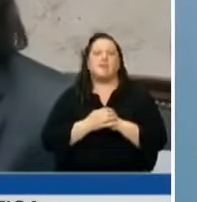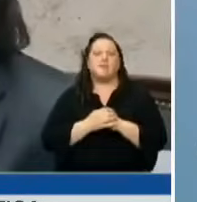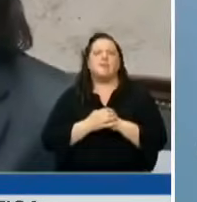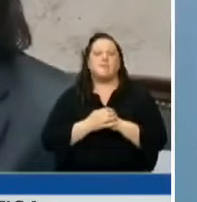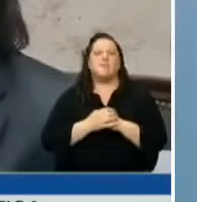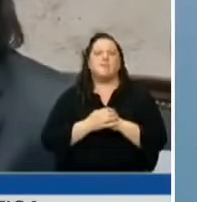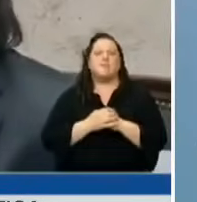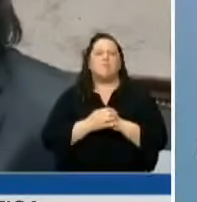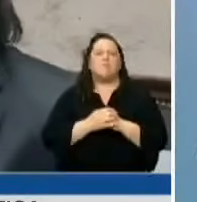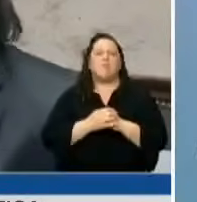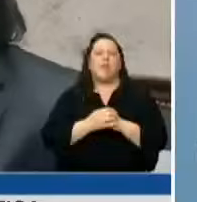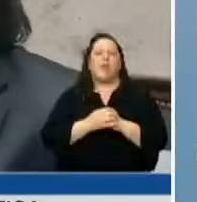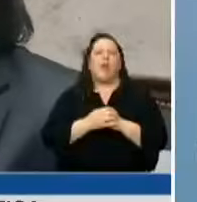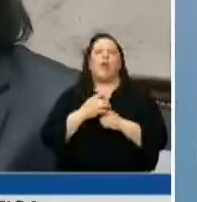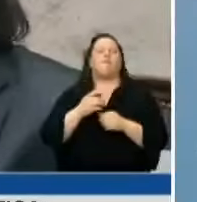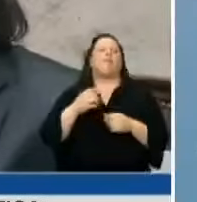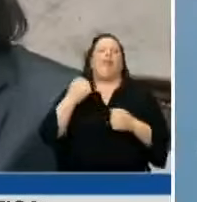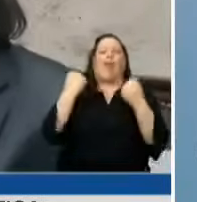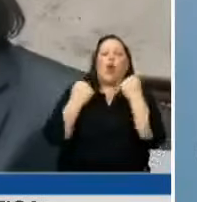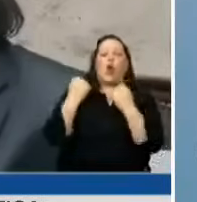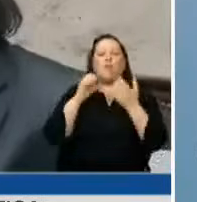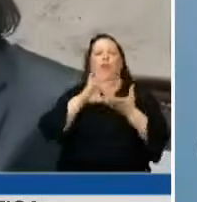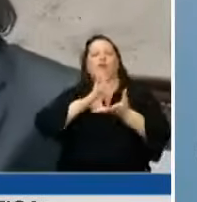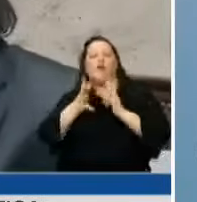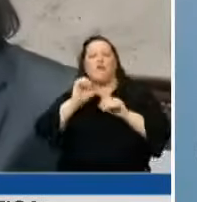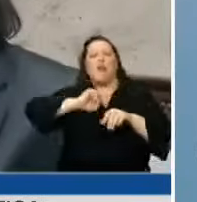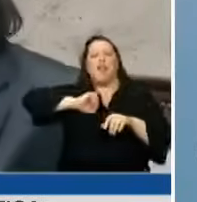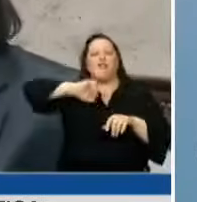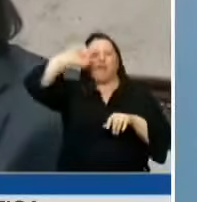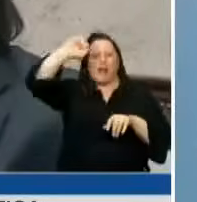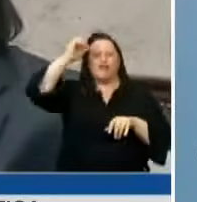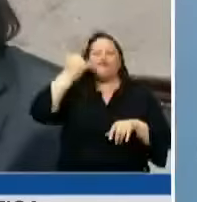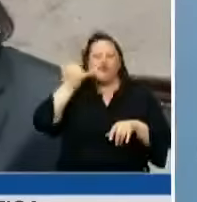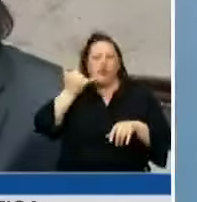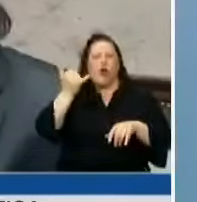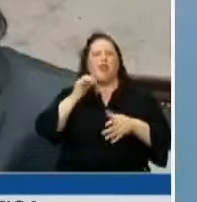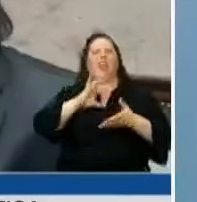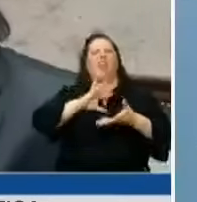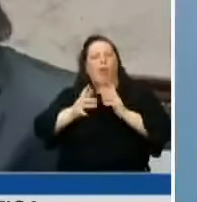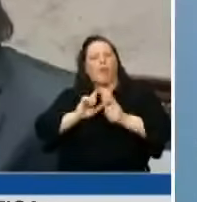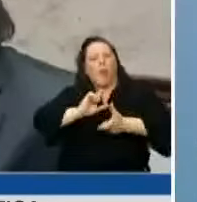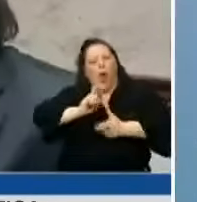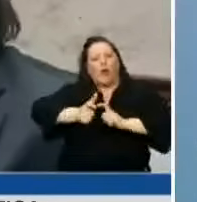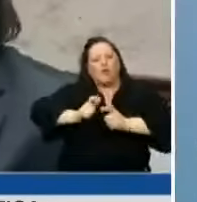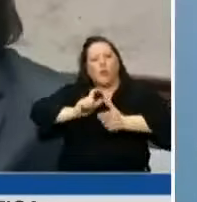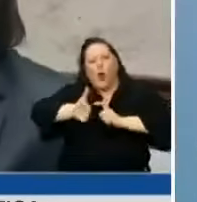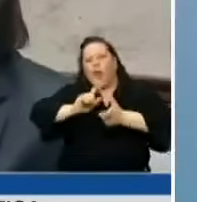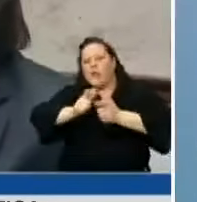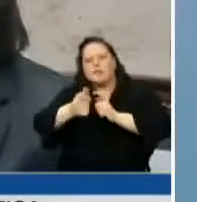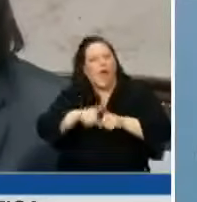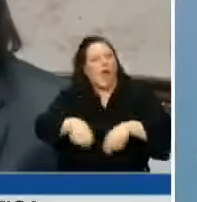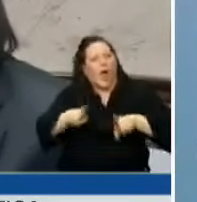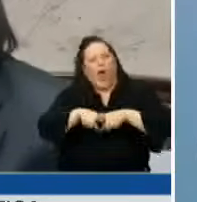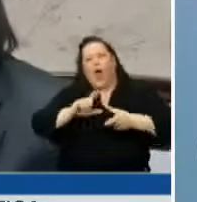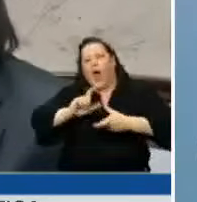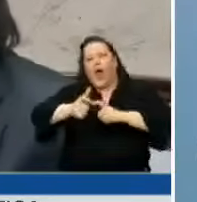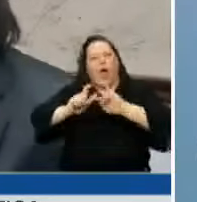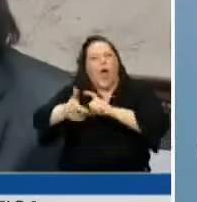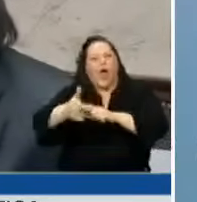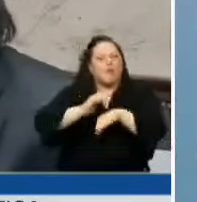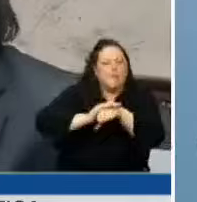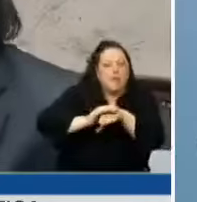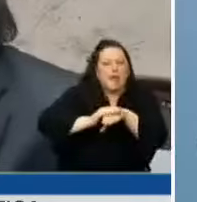cuando tenemos una economía inflacionaria y hay que estar actualizando permanentemente los mínimos